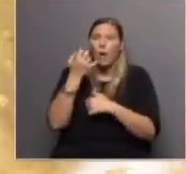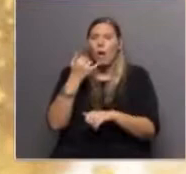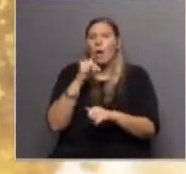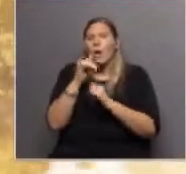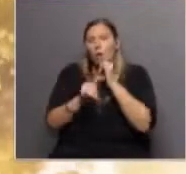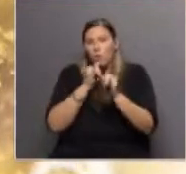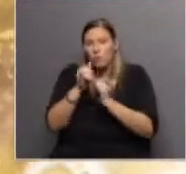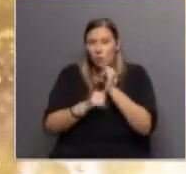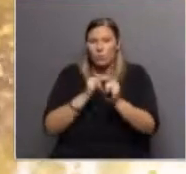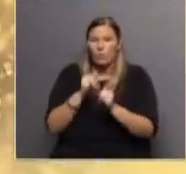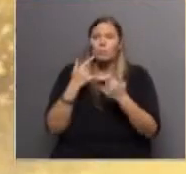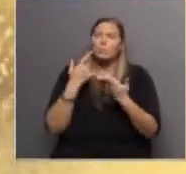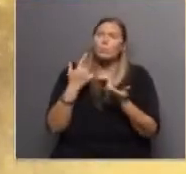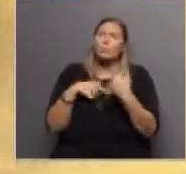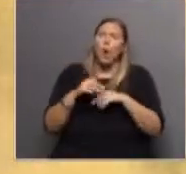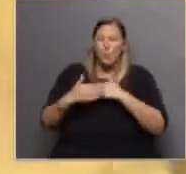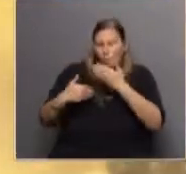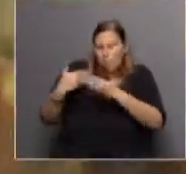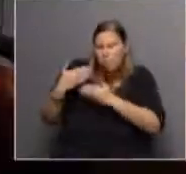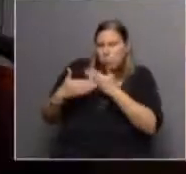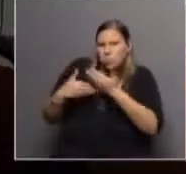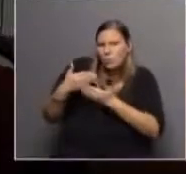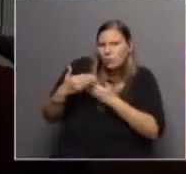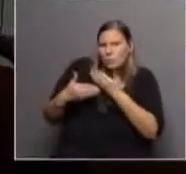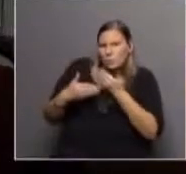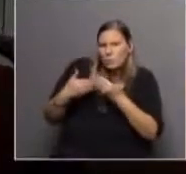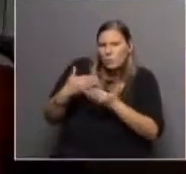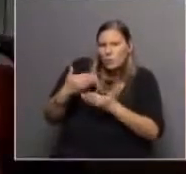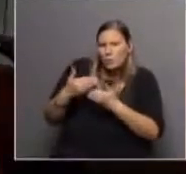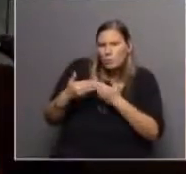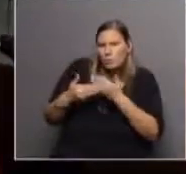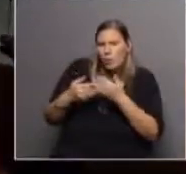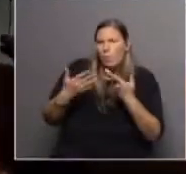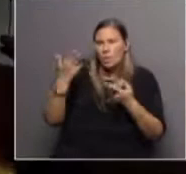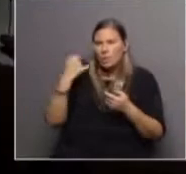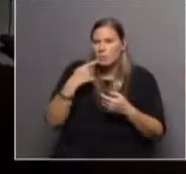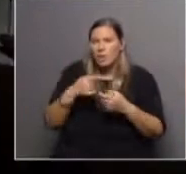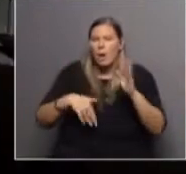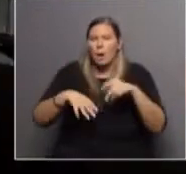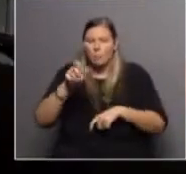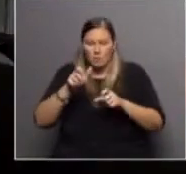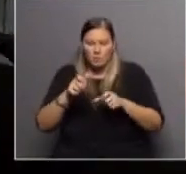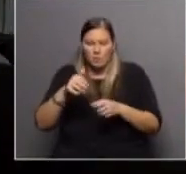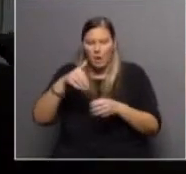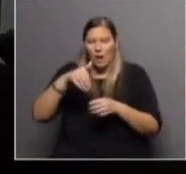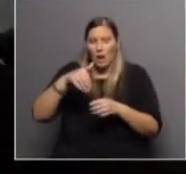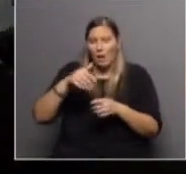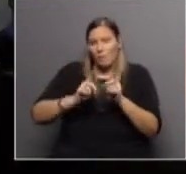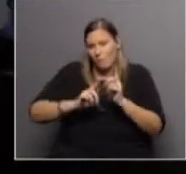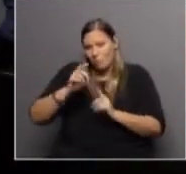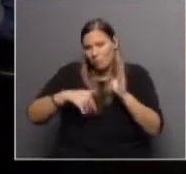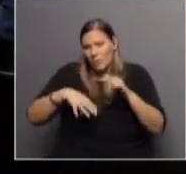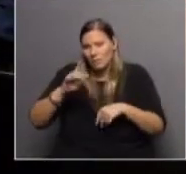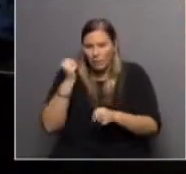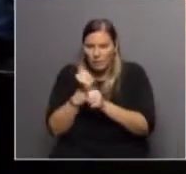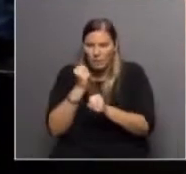seriamente. Ahora, ¿cómo es ese proceso de la persona, sobre todo, como decías, quienes más están dentro de la academia, que bueno,